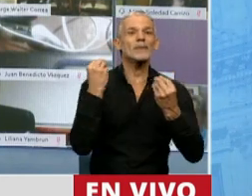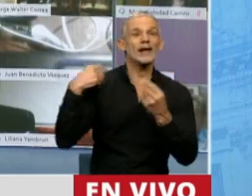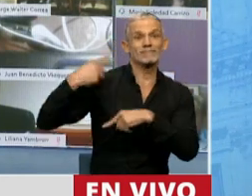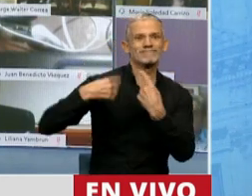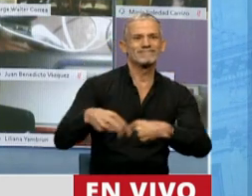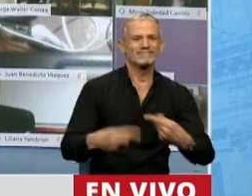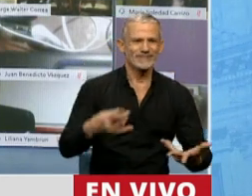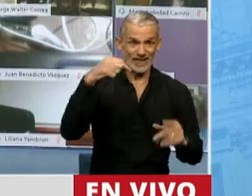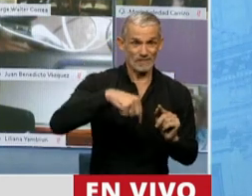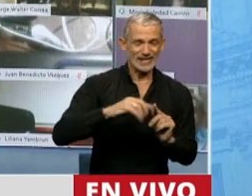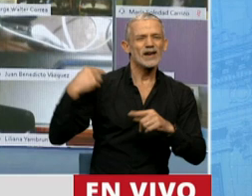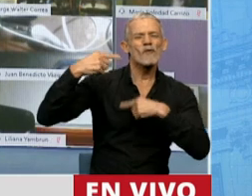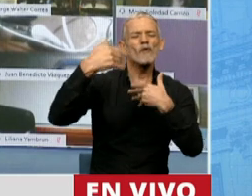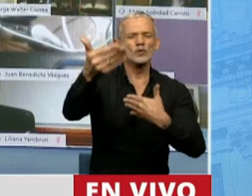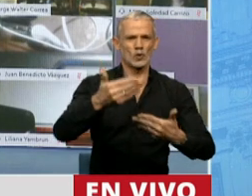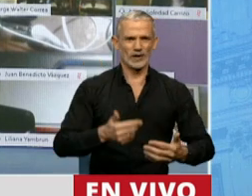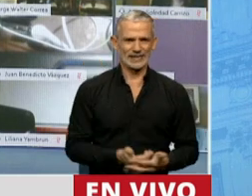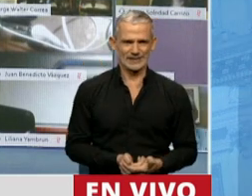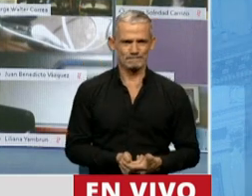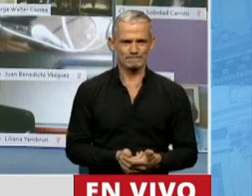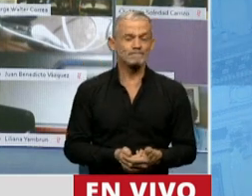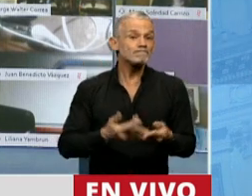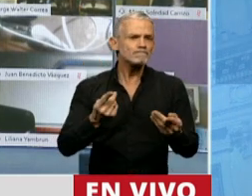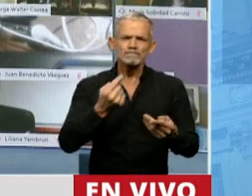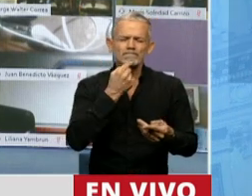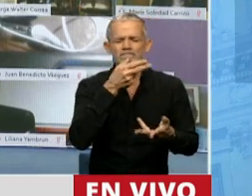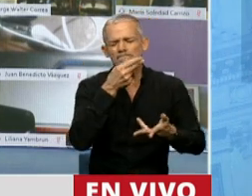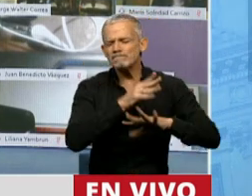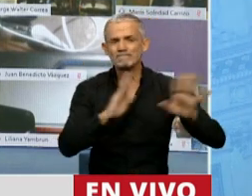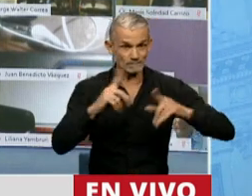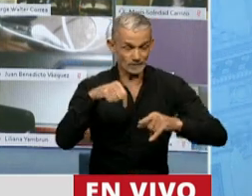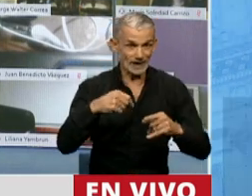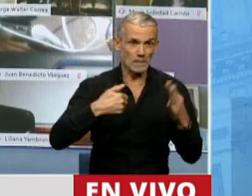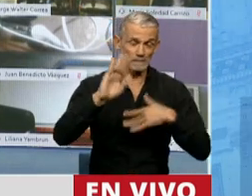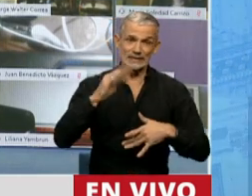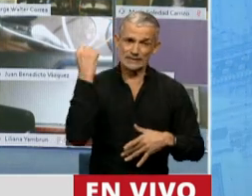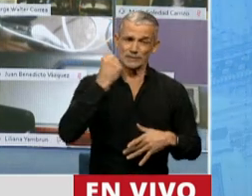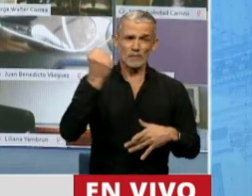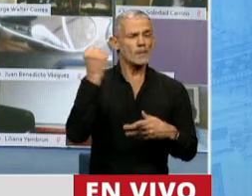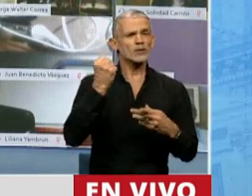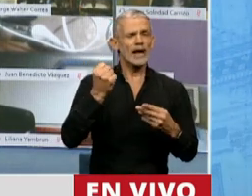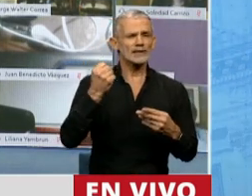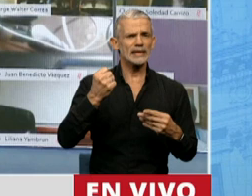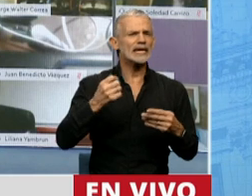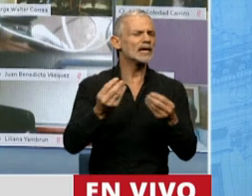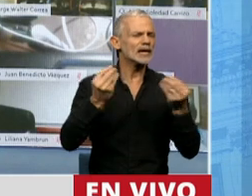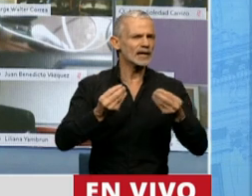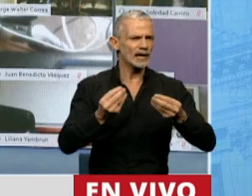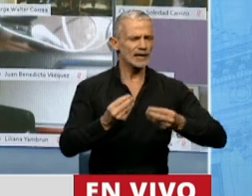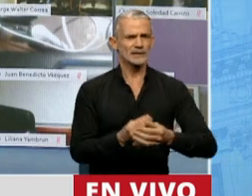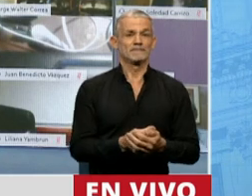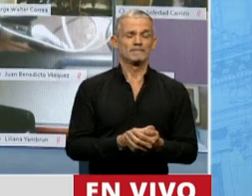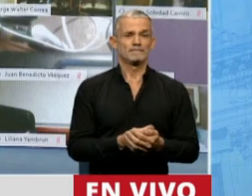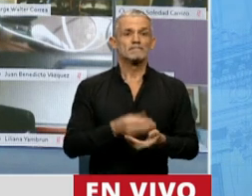generaciones presentes y las generaciones futuras no hay duda y se torna más imperioso que nunca